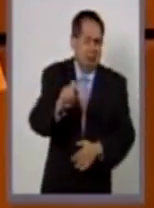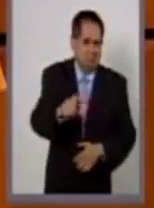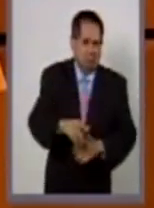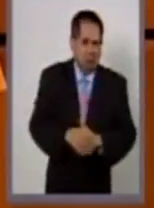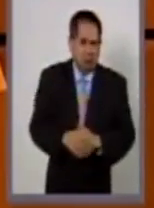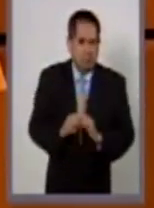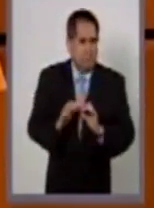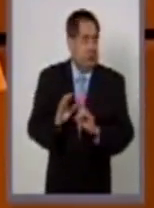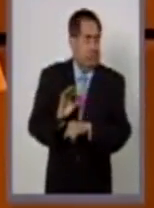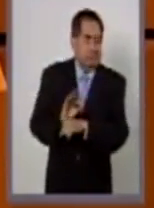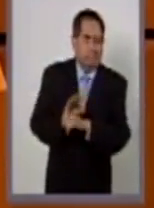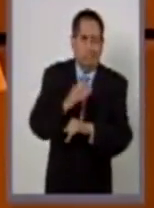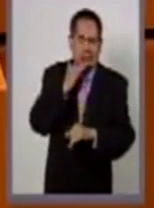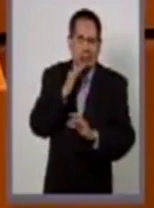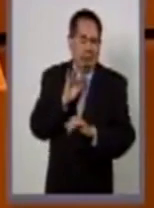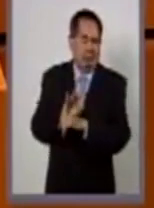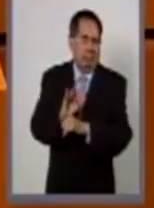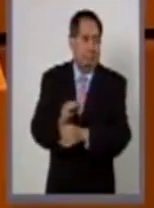cuidando el fraude.